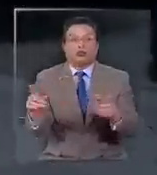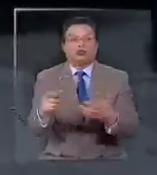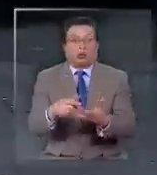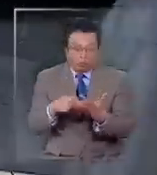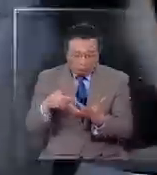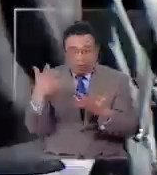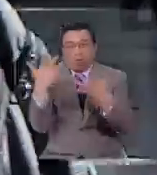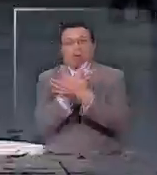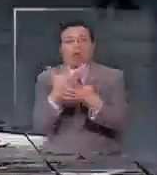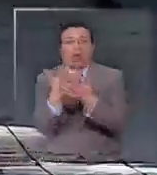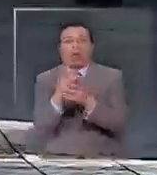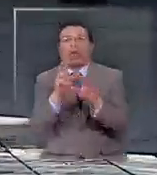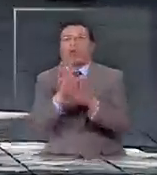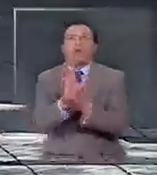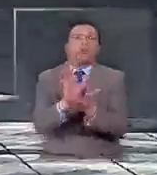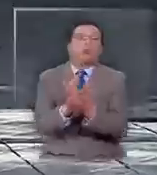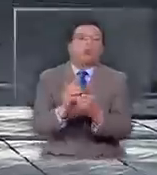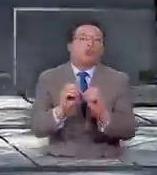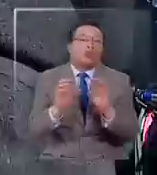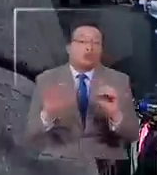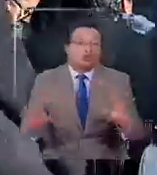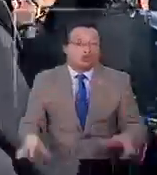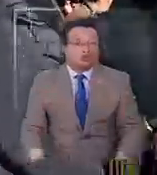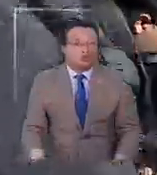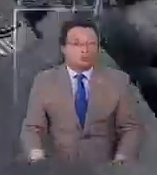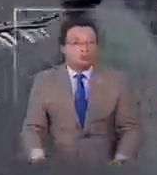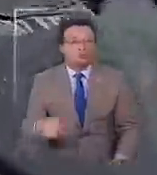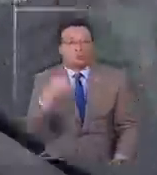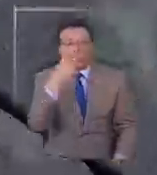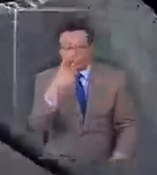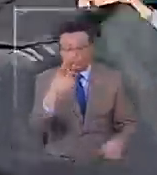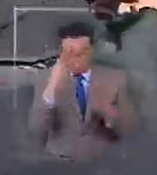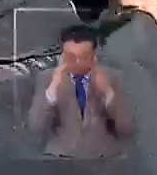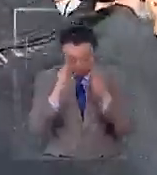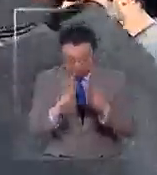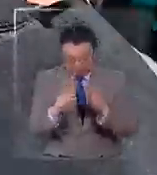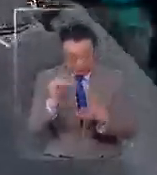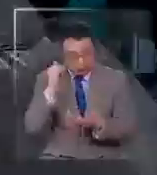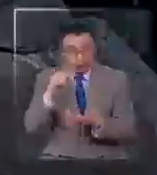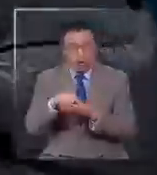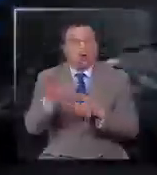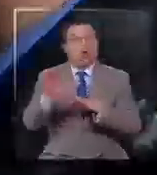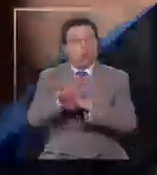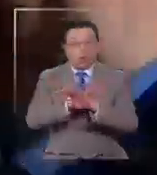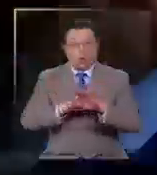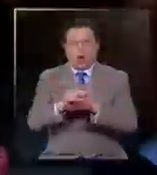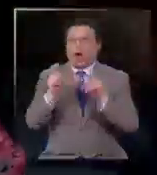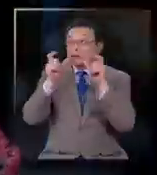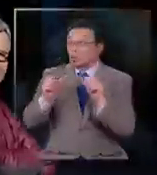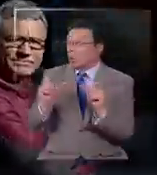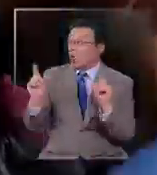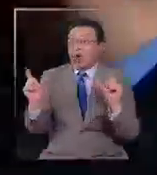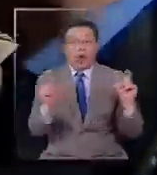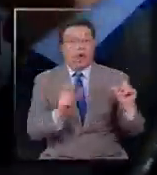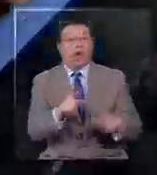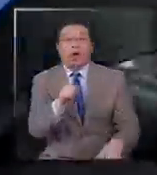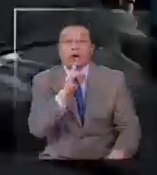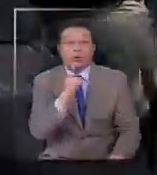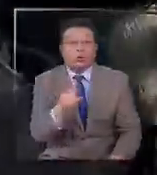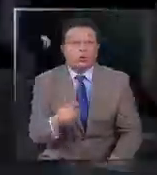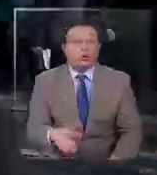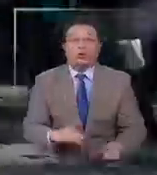como estas lo vi ahí muy atento el celular que recuerdo toma usted en cuenta la seguridad que